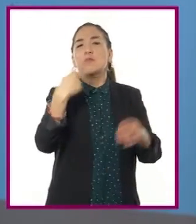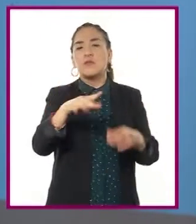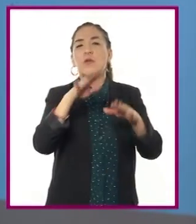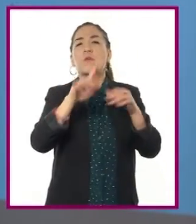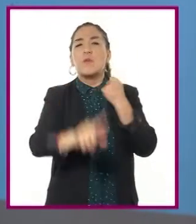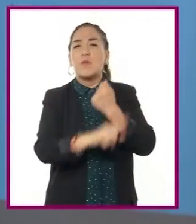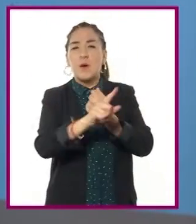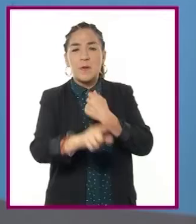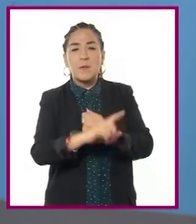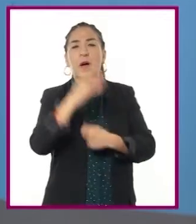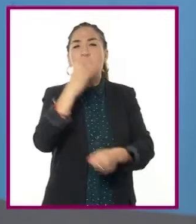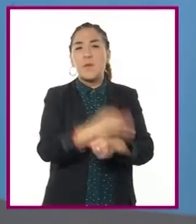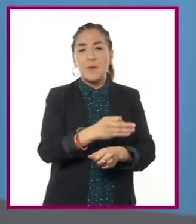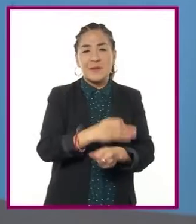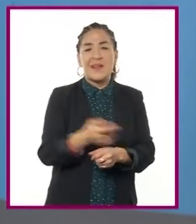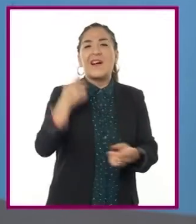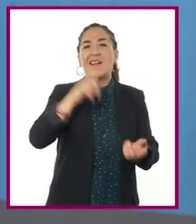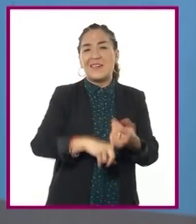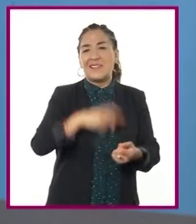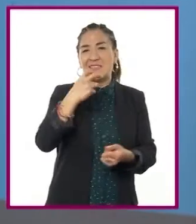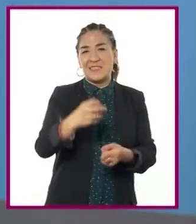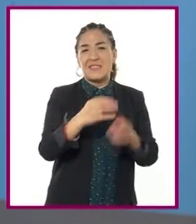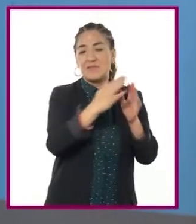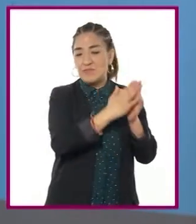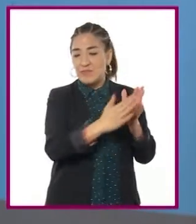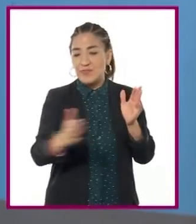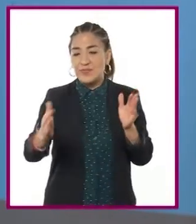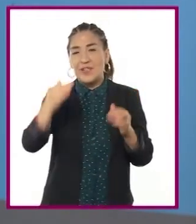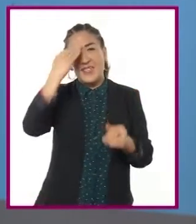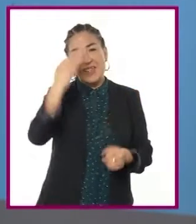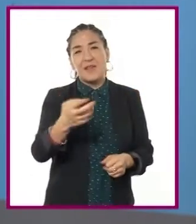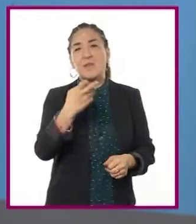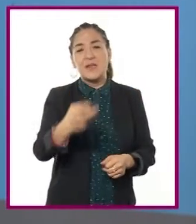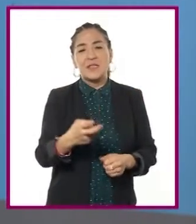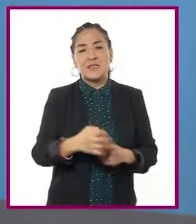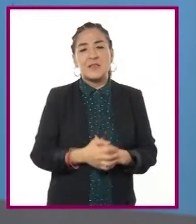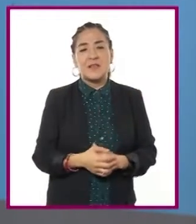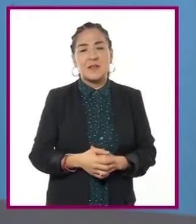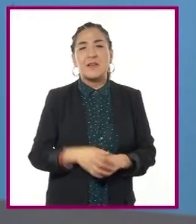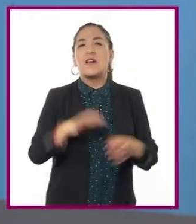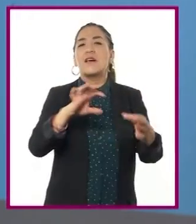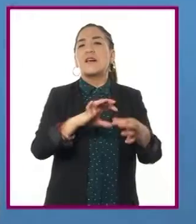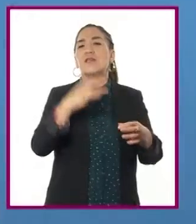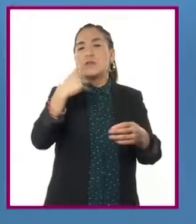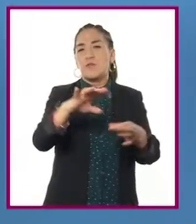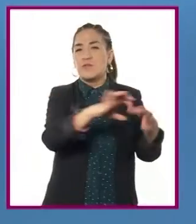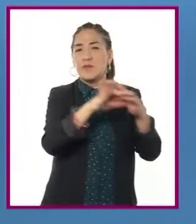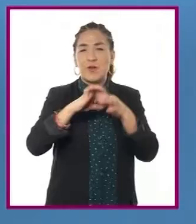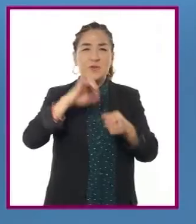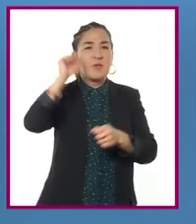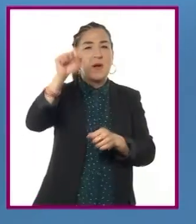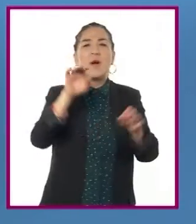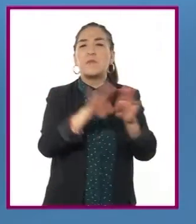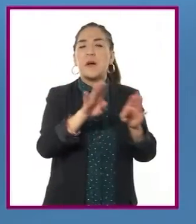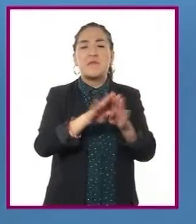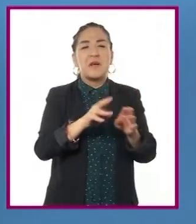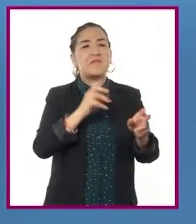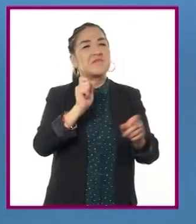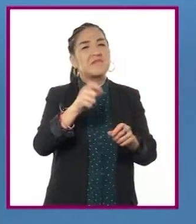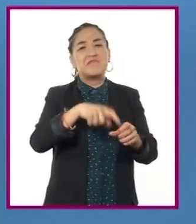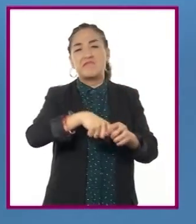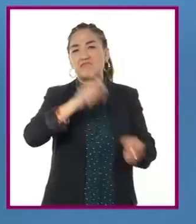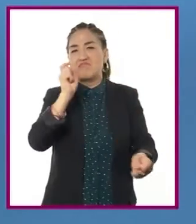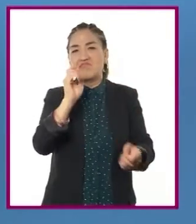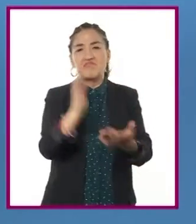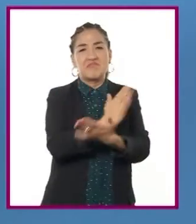más importantes que sucedieron durante el periodo de la desintegración de la Unión Soviética. Comenten sus